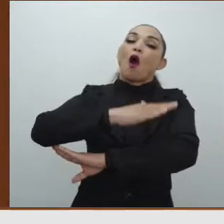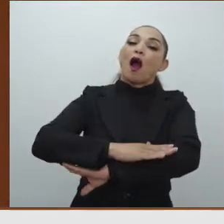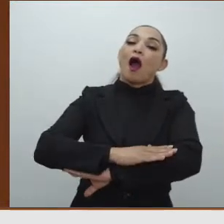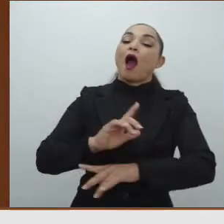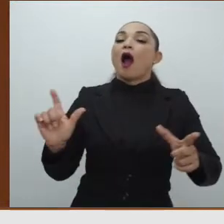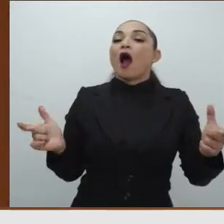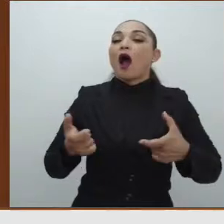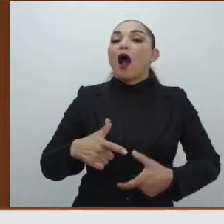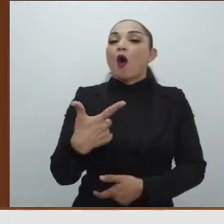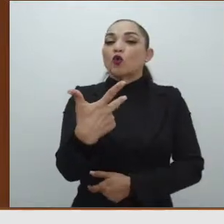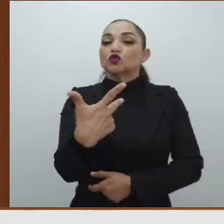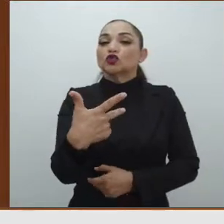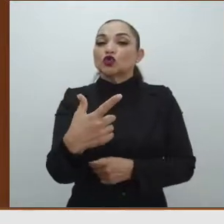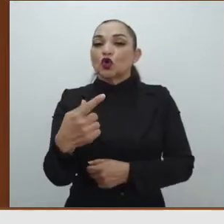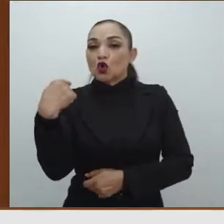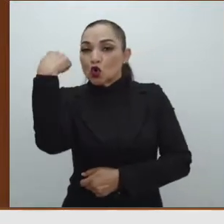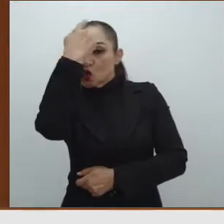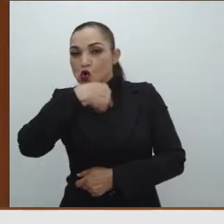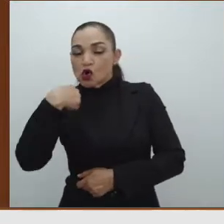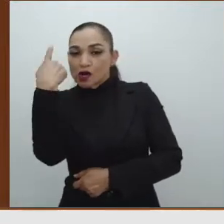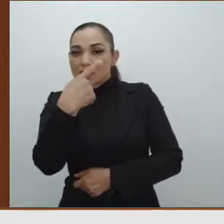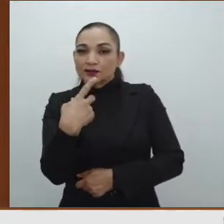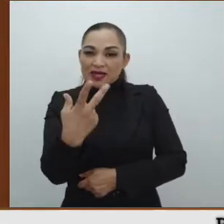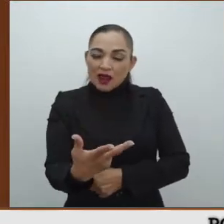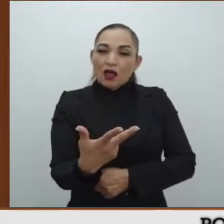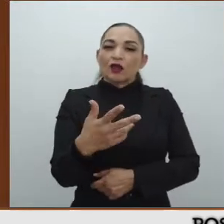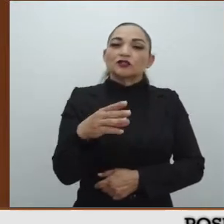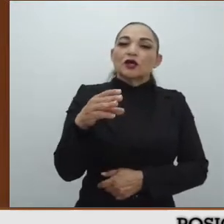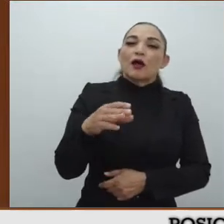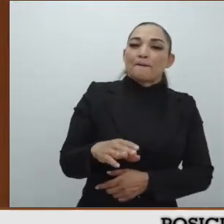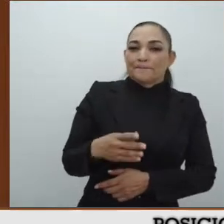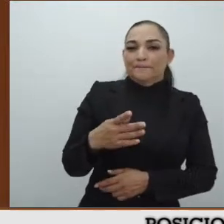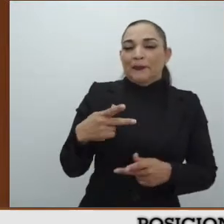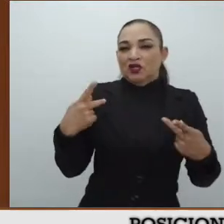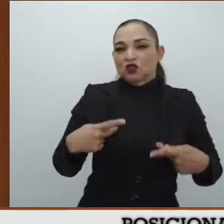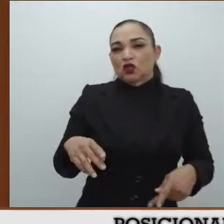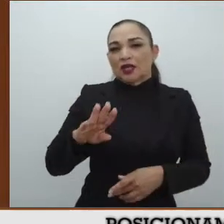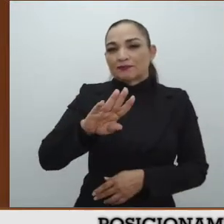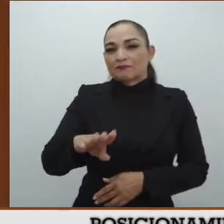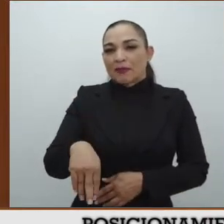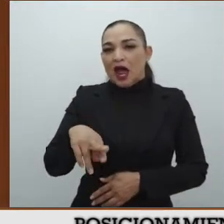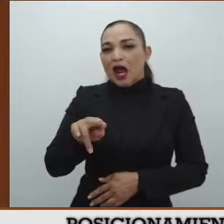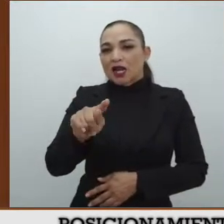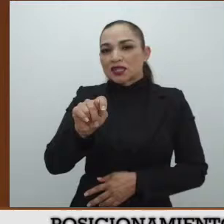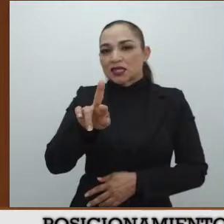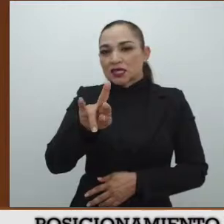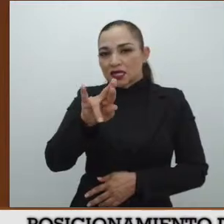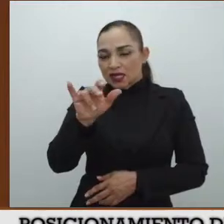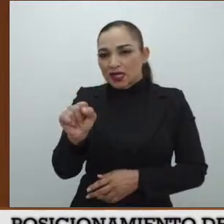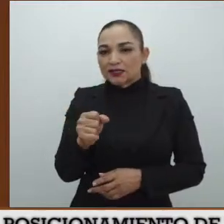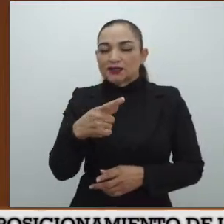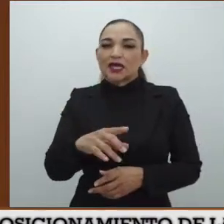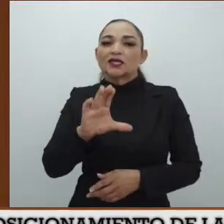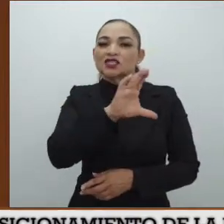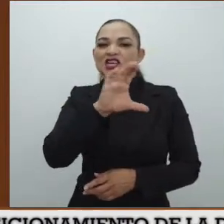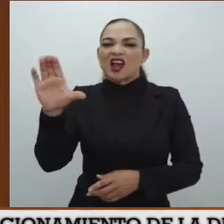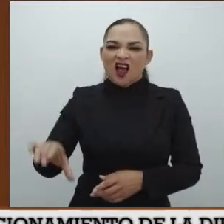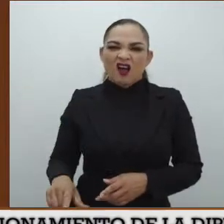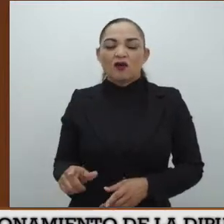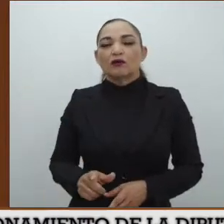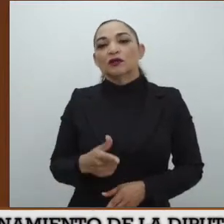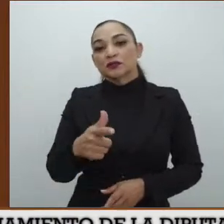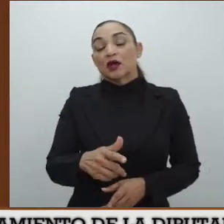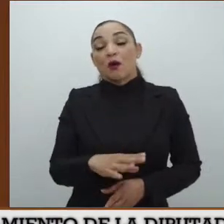lucha, pero sobre todo en honor de los mártires de Chicago, como se les conoce, a quienes se les condenó a muerte,